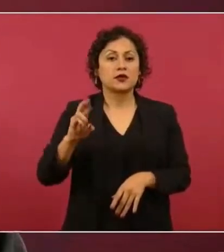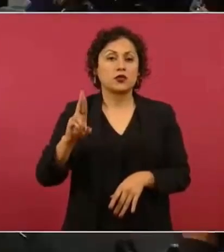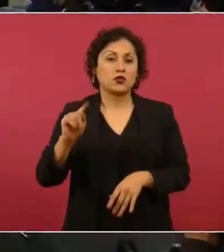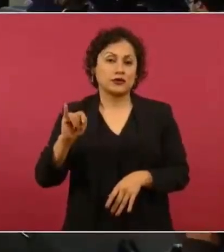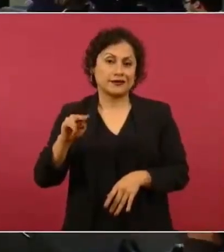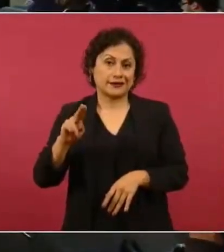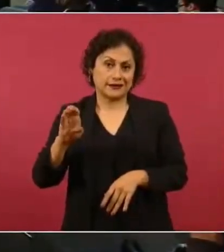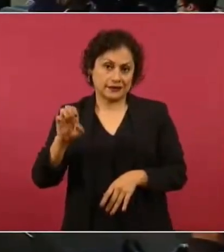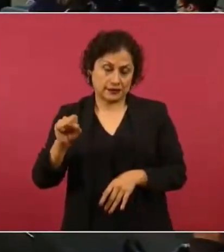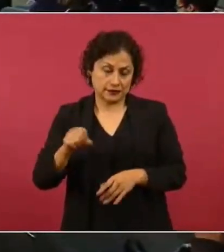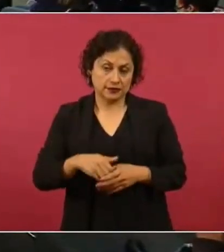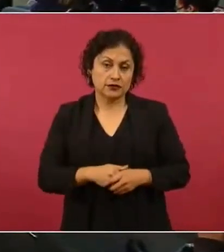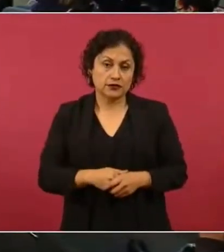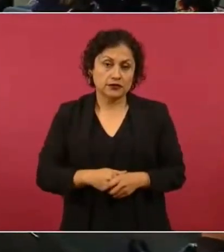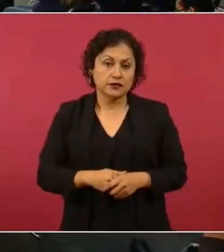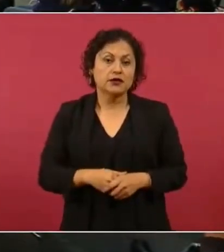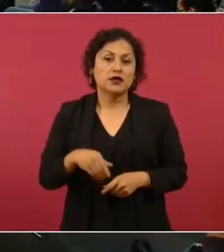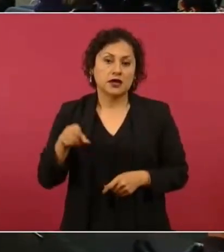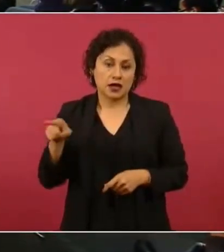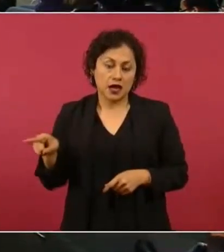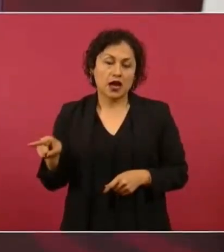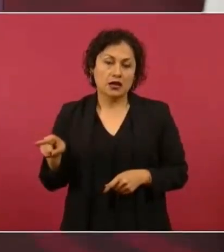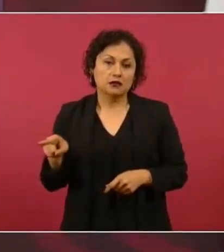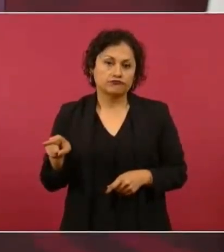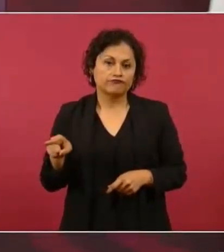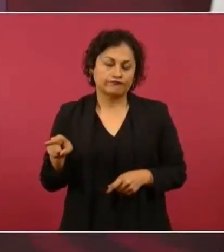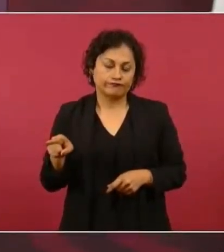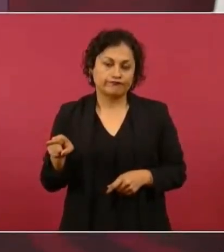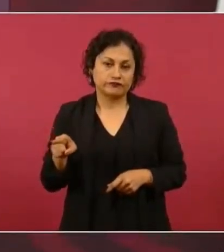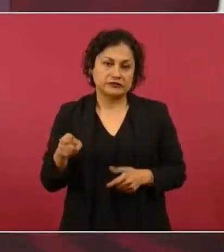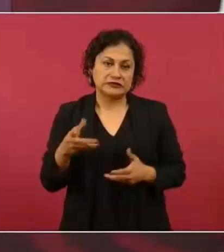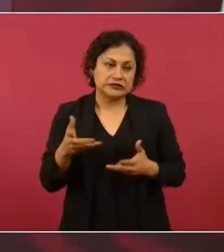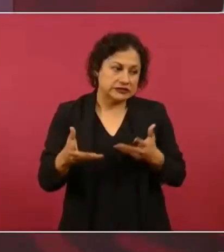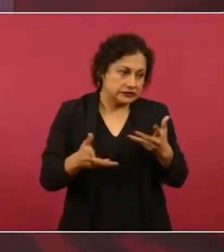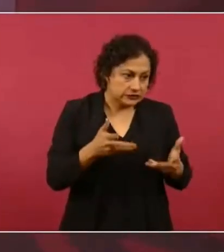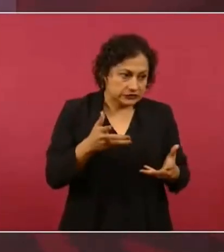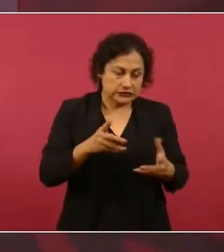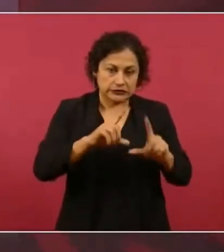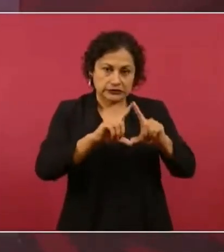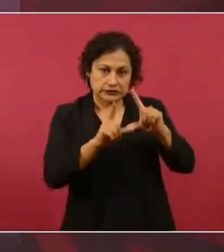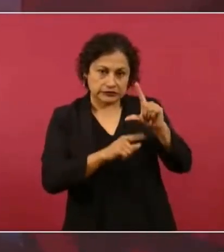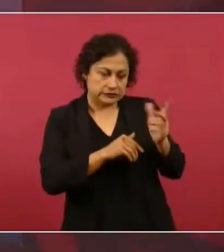que se hizo un intento por limpiar de corrupción al país.